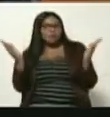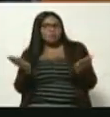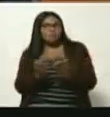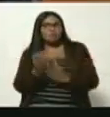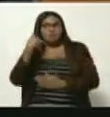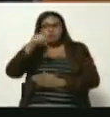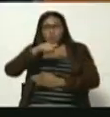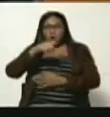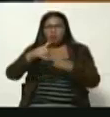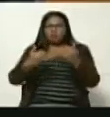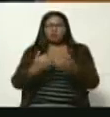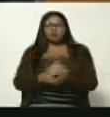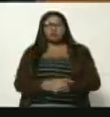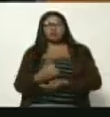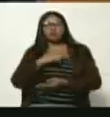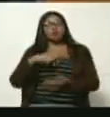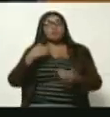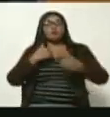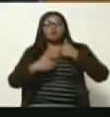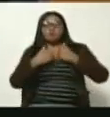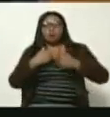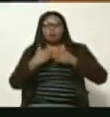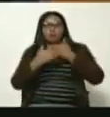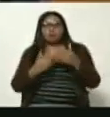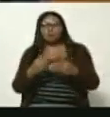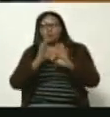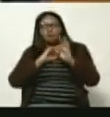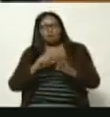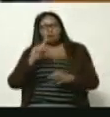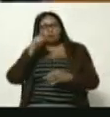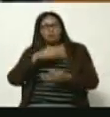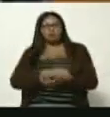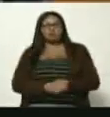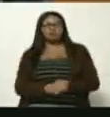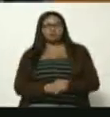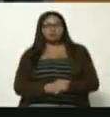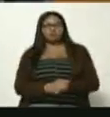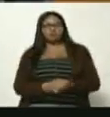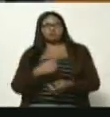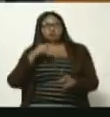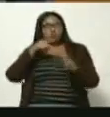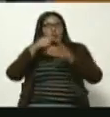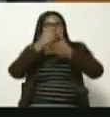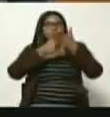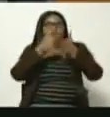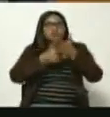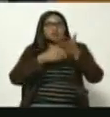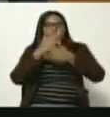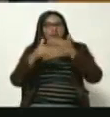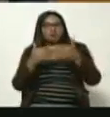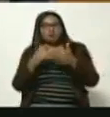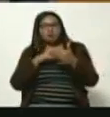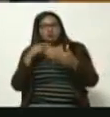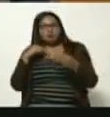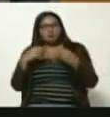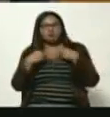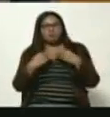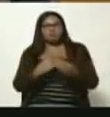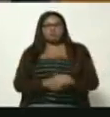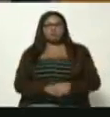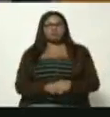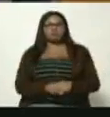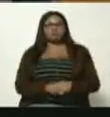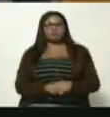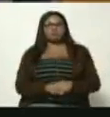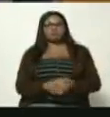sino también por una preocupante y creciente persistencia hacia el unilateralismo. La